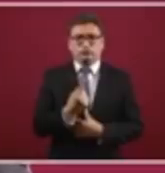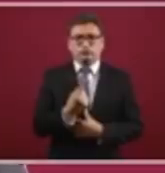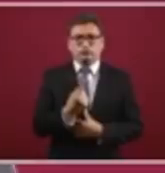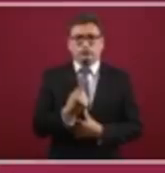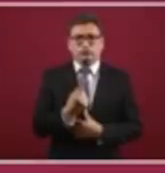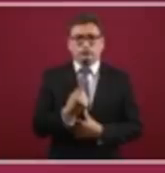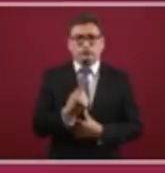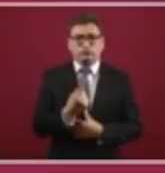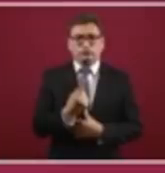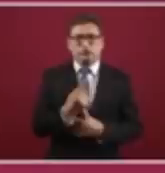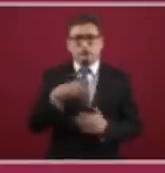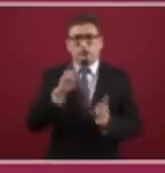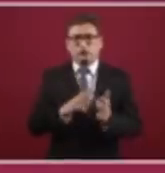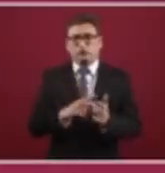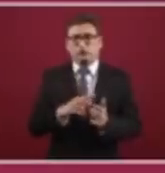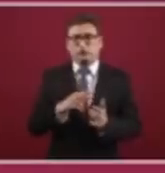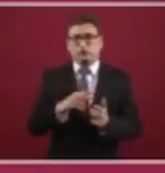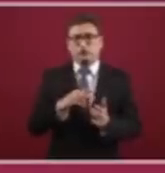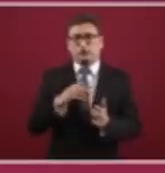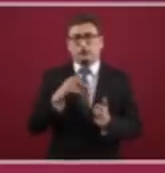incluso propuse